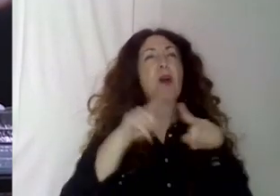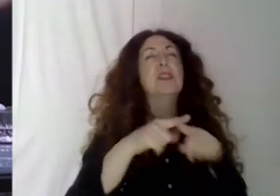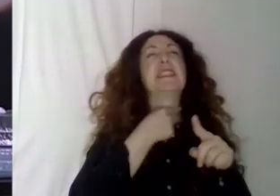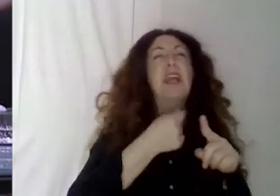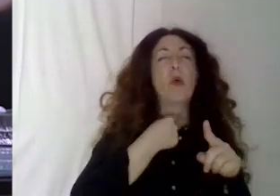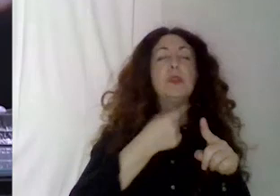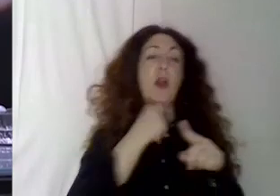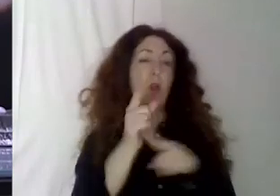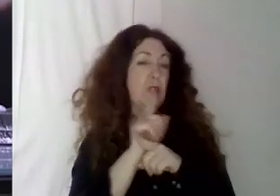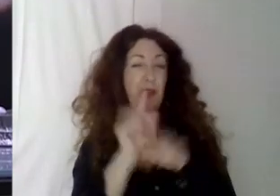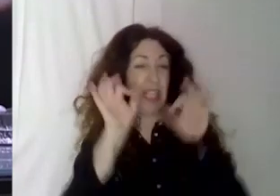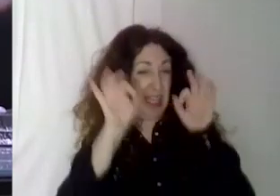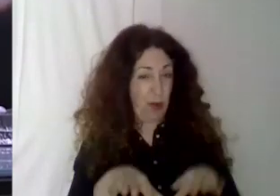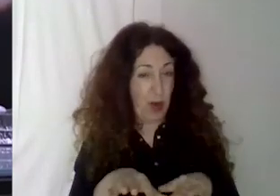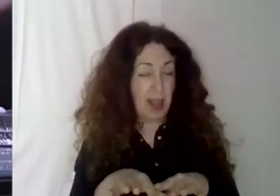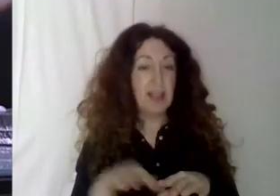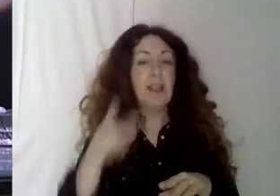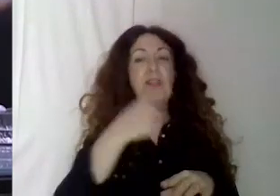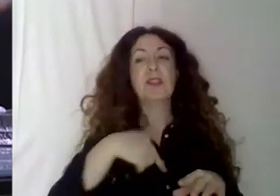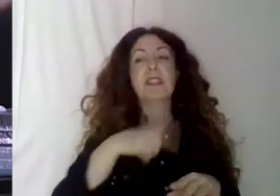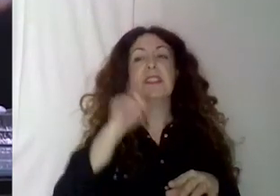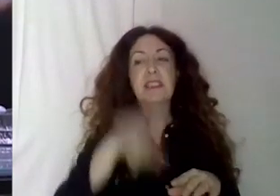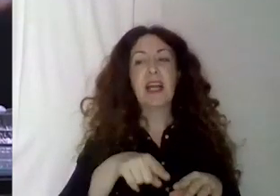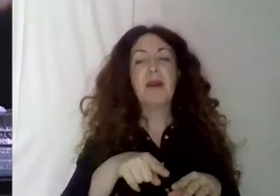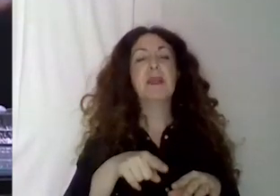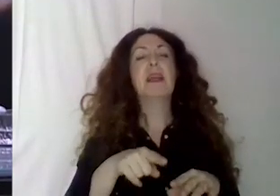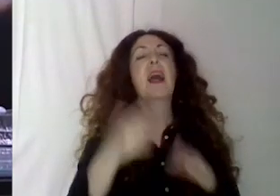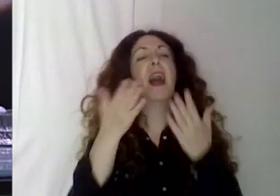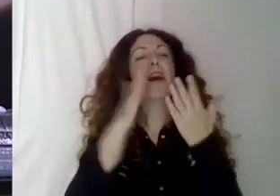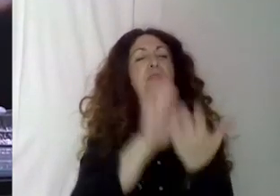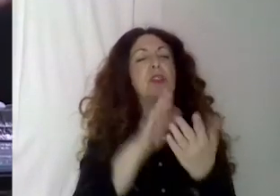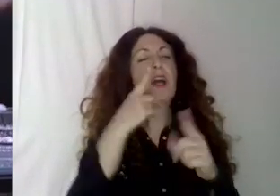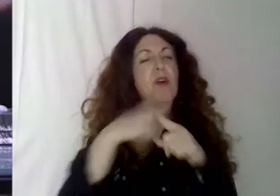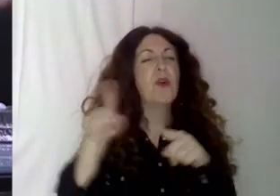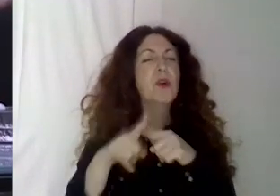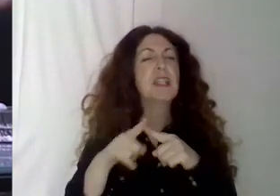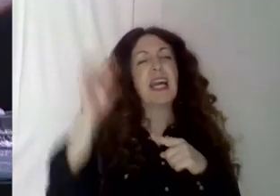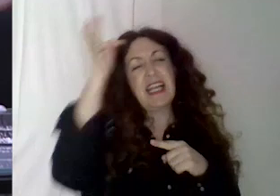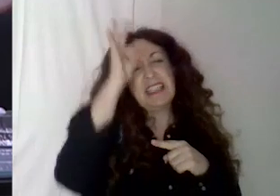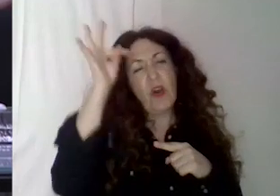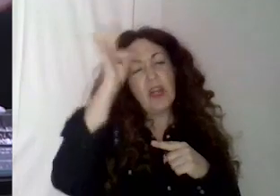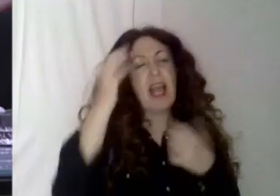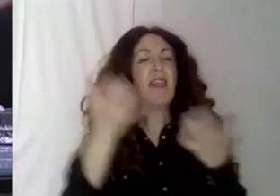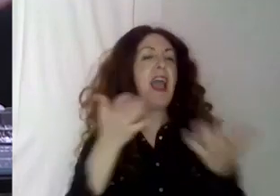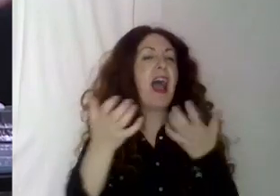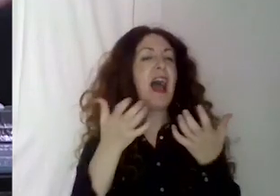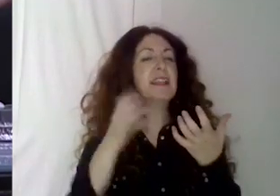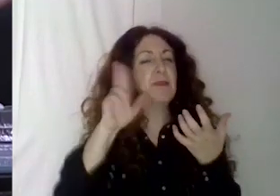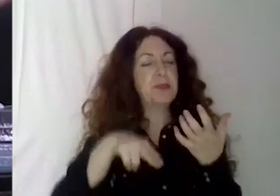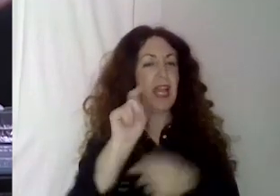muchos casos a lo que podríamos llamar una teoría del arte heroica. Que me parece que, de alguna manera, estos tres